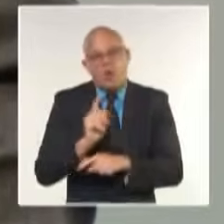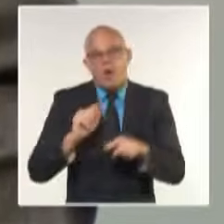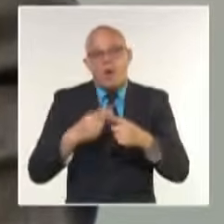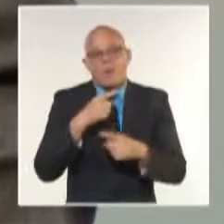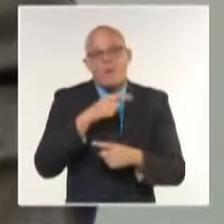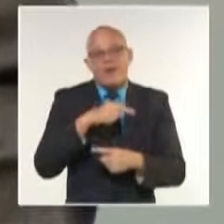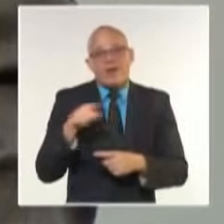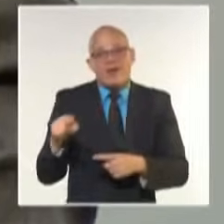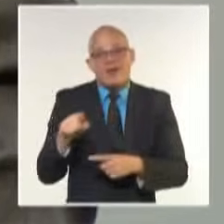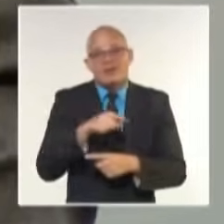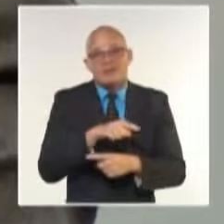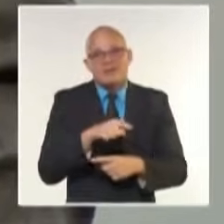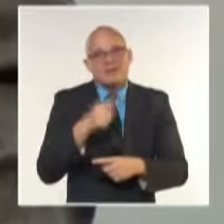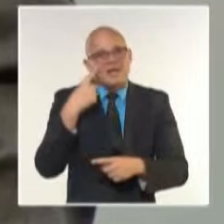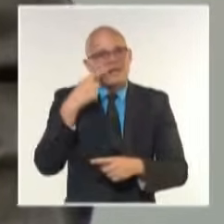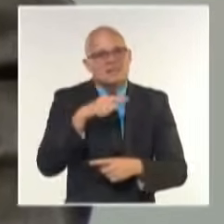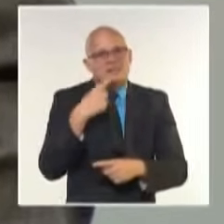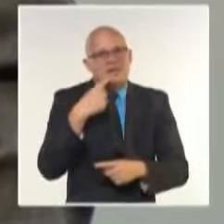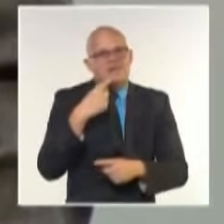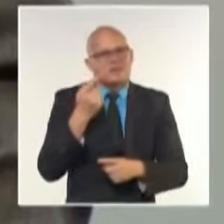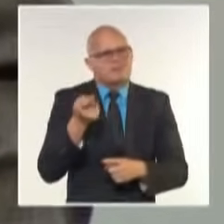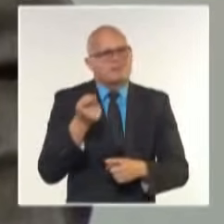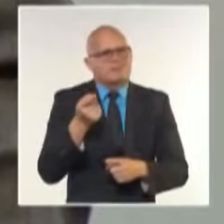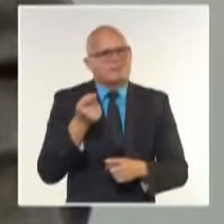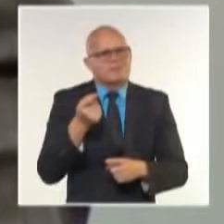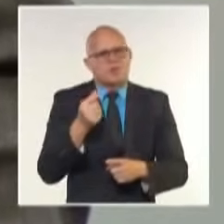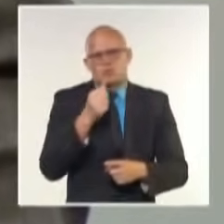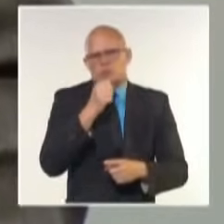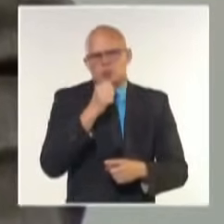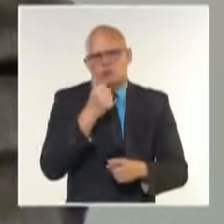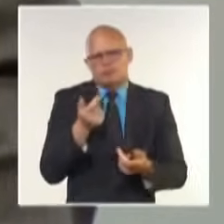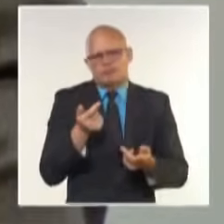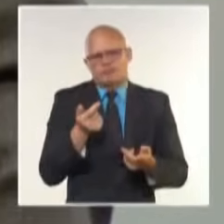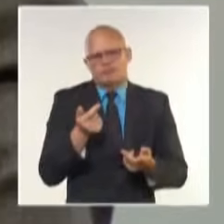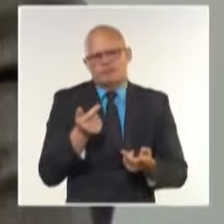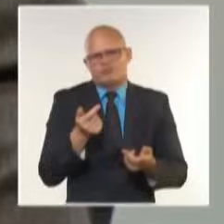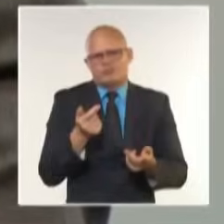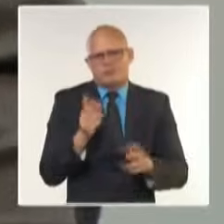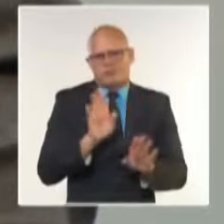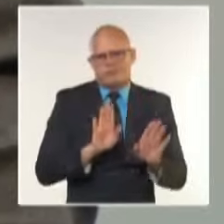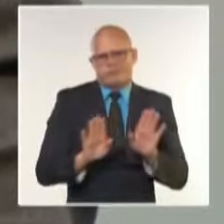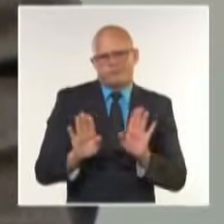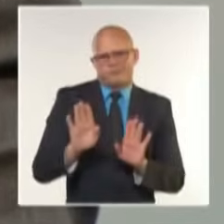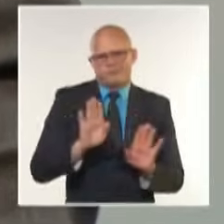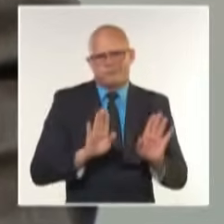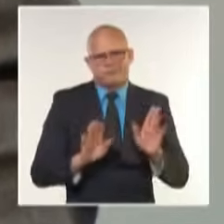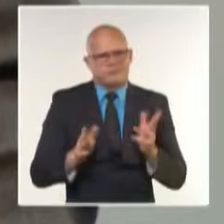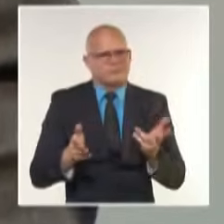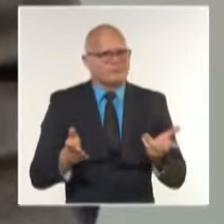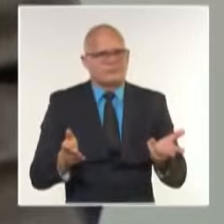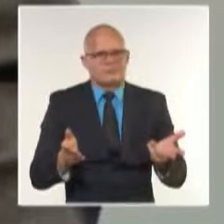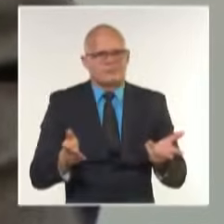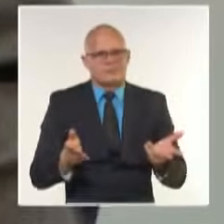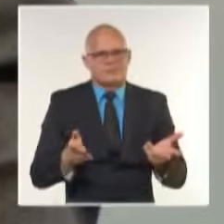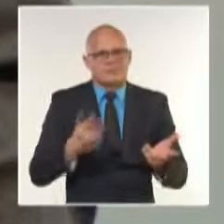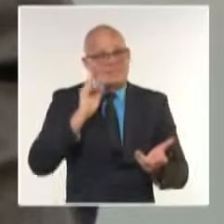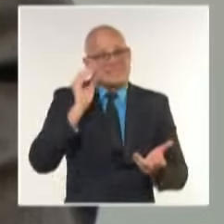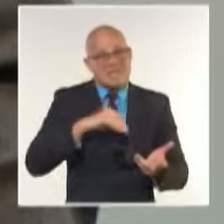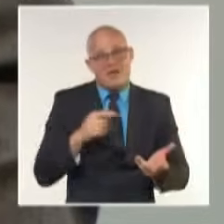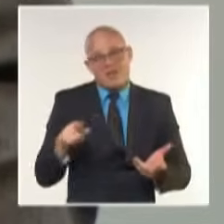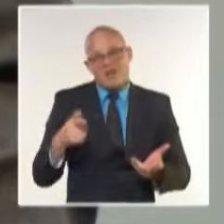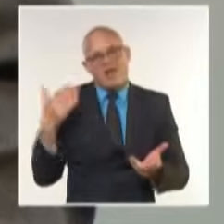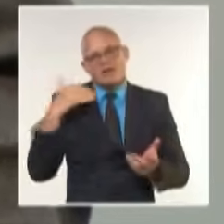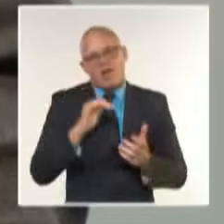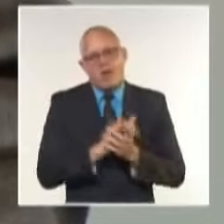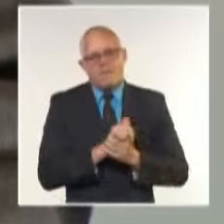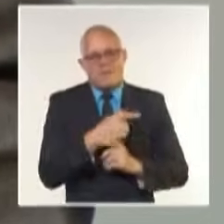esencia de esa relación de familiaridad trajo consigo que vulneraran cuestiones elementales para la formalización esa afinidad que había con el antiguo director. Claro. La transparencia